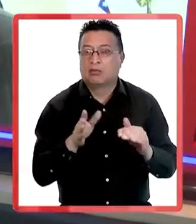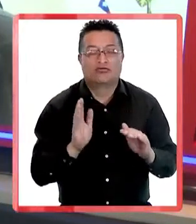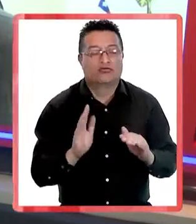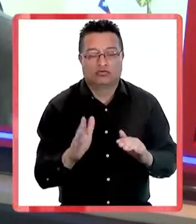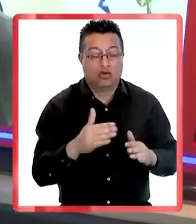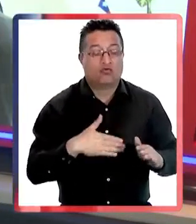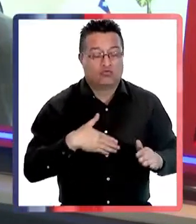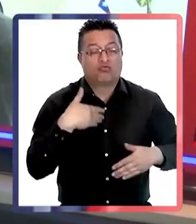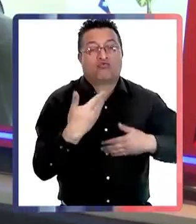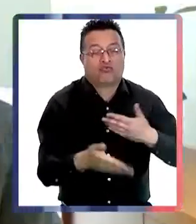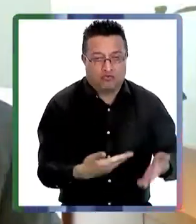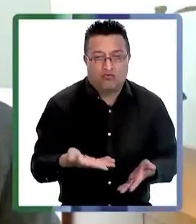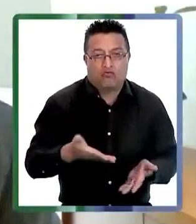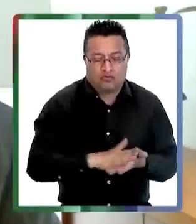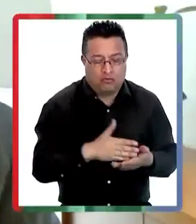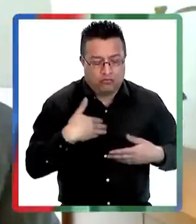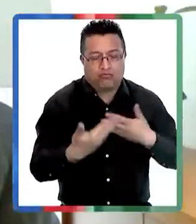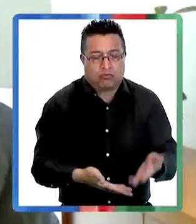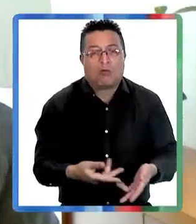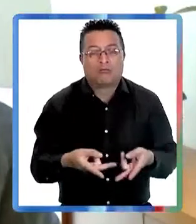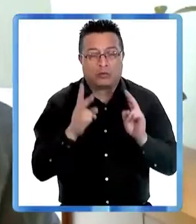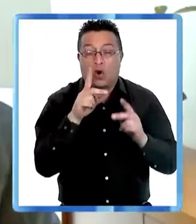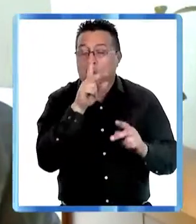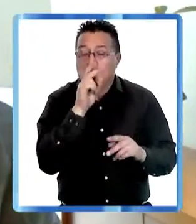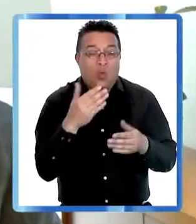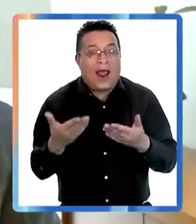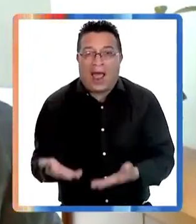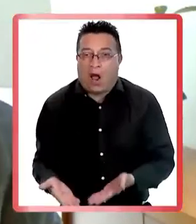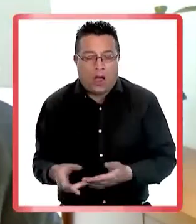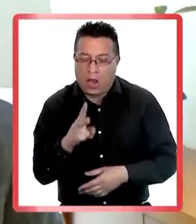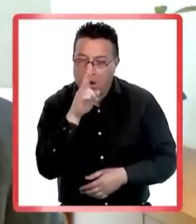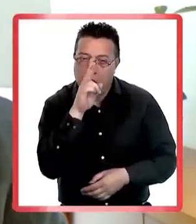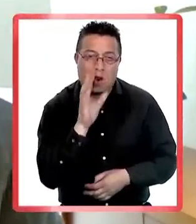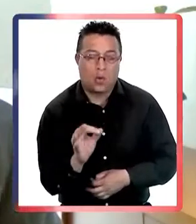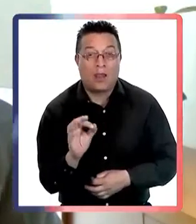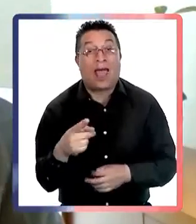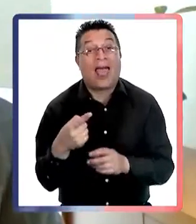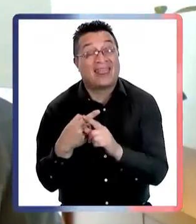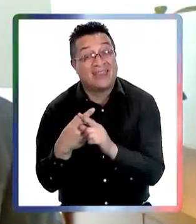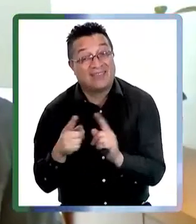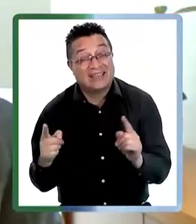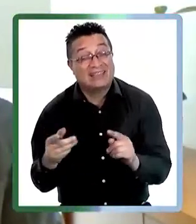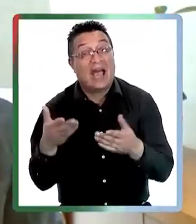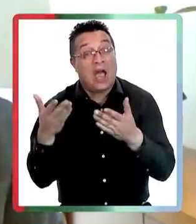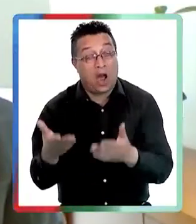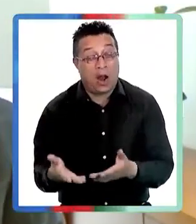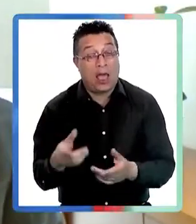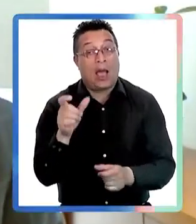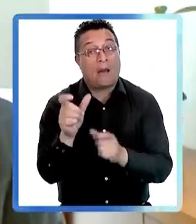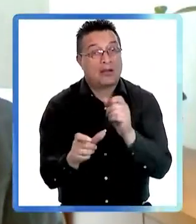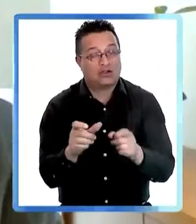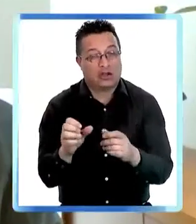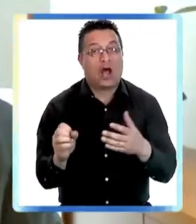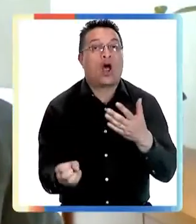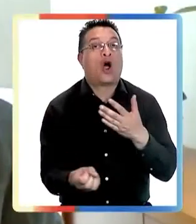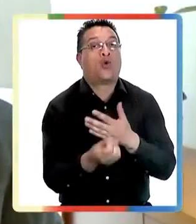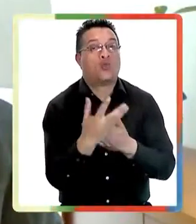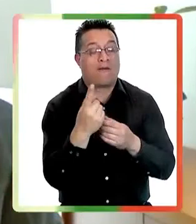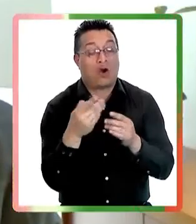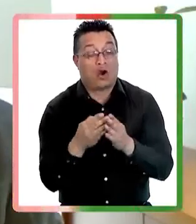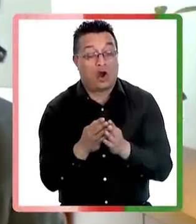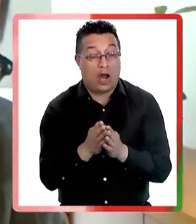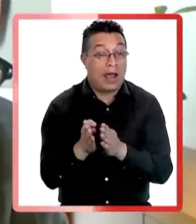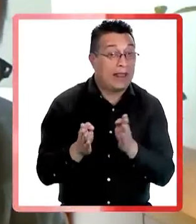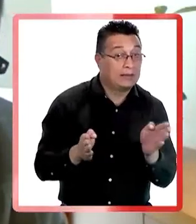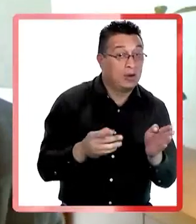seguir siendo heredables exactamente como ocurre en la actualidad, pues la diferencia es que ahora las personas van a tener una nueva